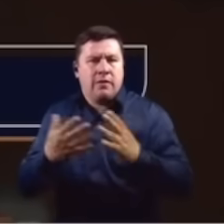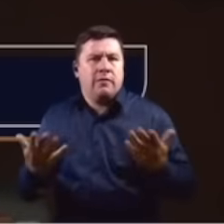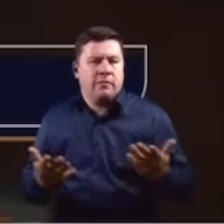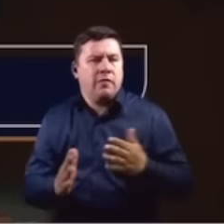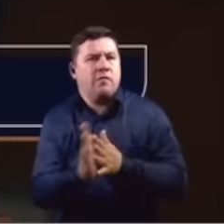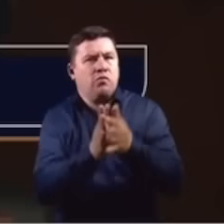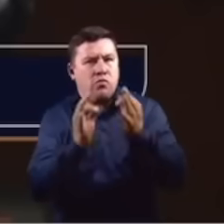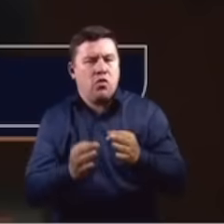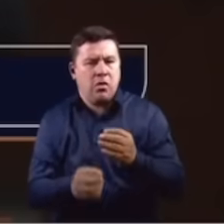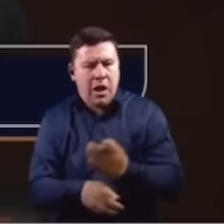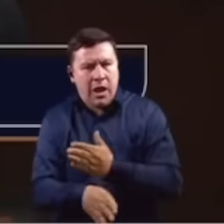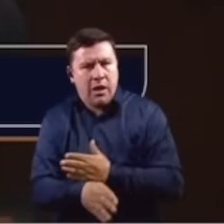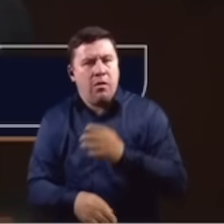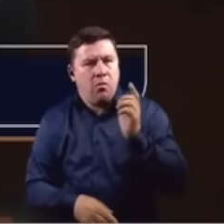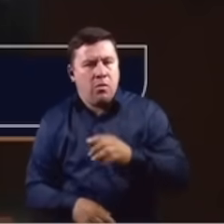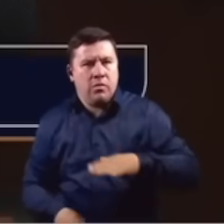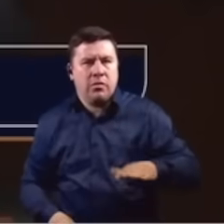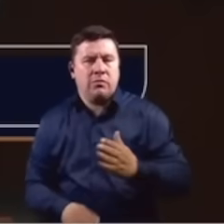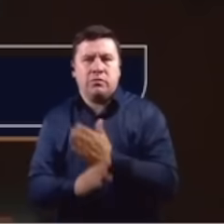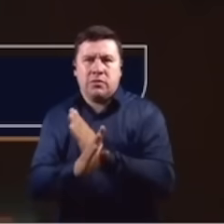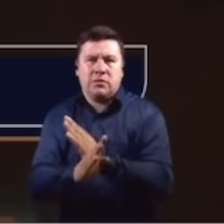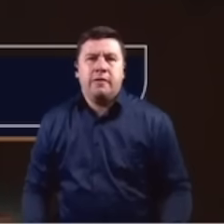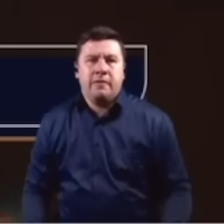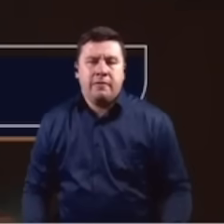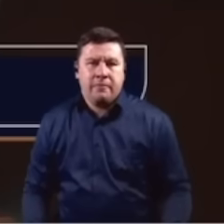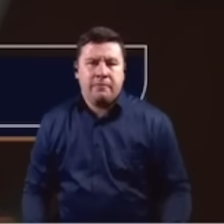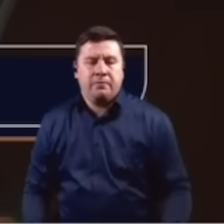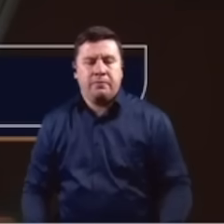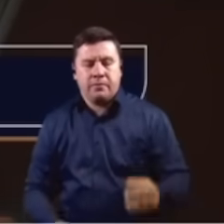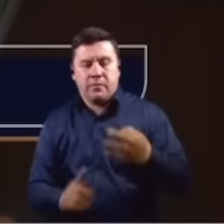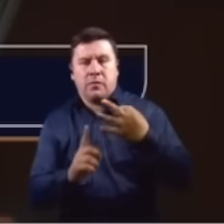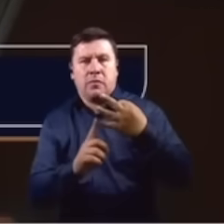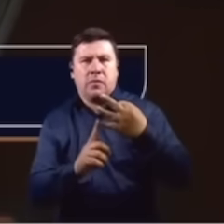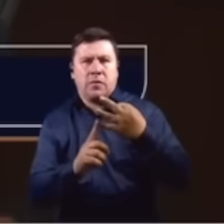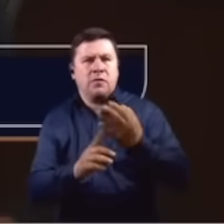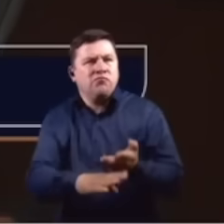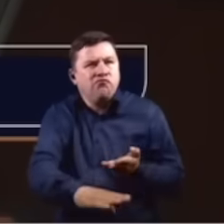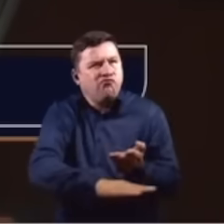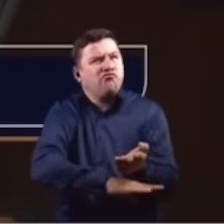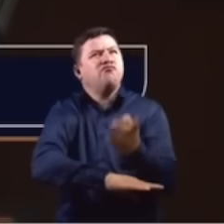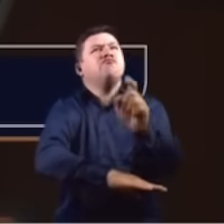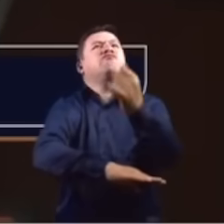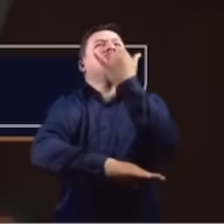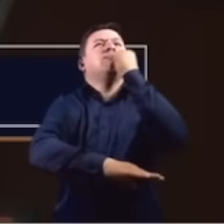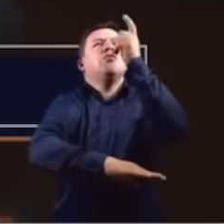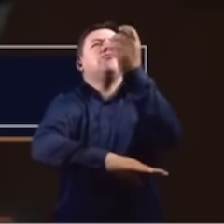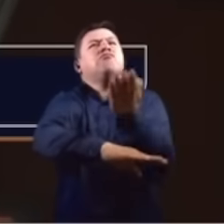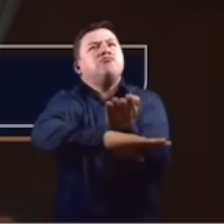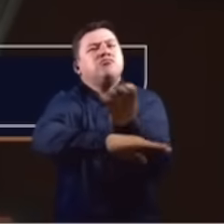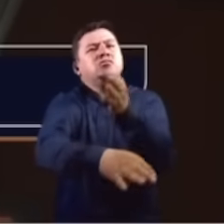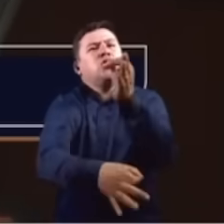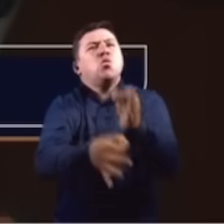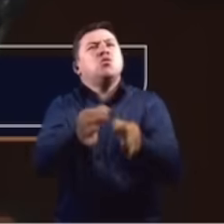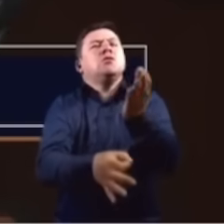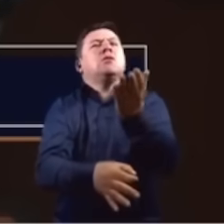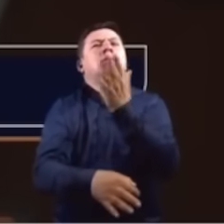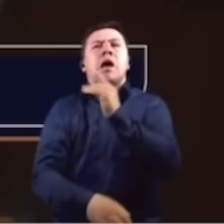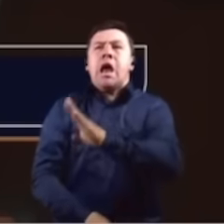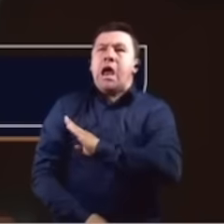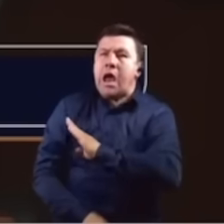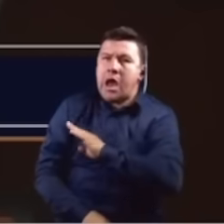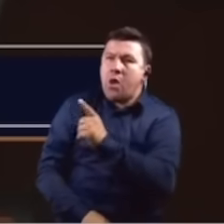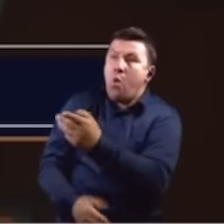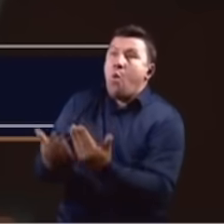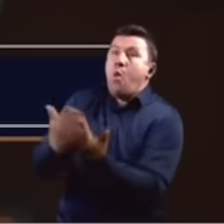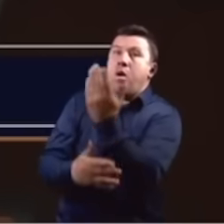la información oportuna puede prevenir estos delitos. Tercero, exijamos justicia a las autoridades. Pidámosle a los alcaldes y a los